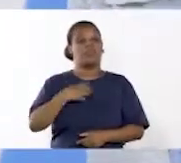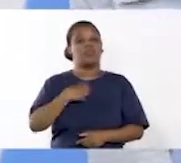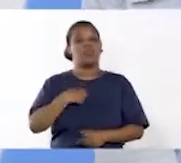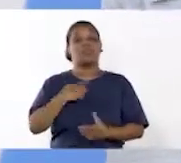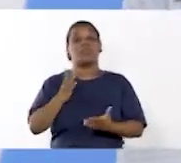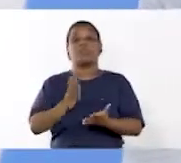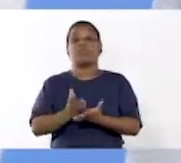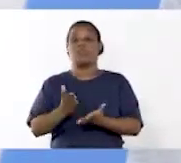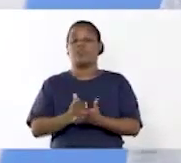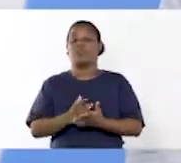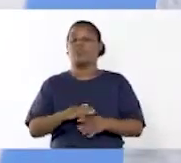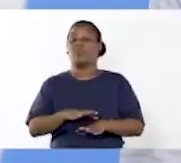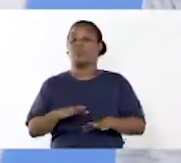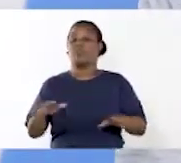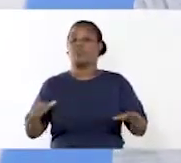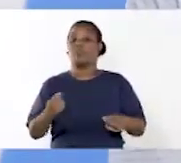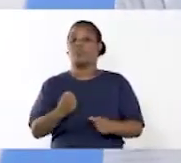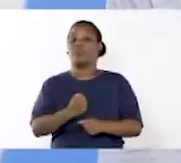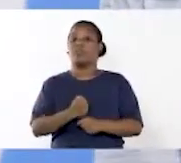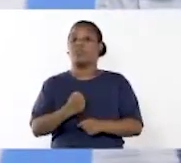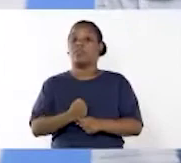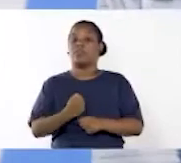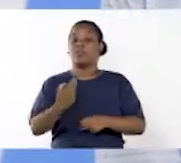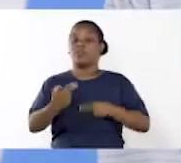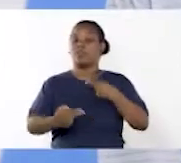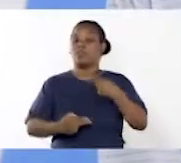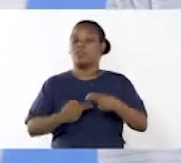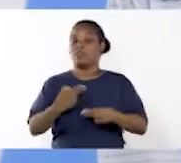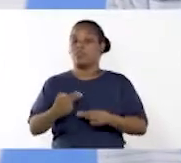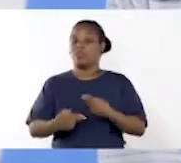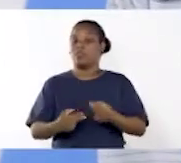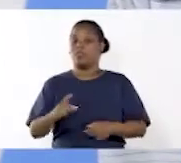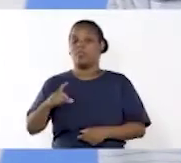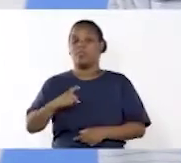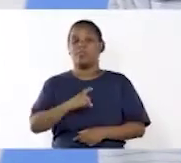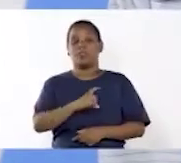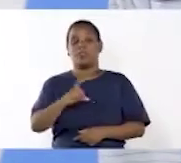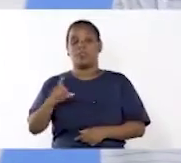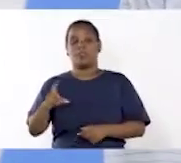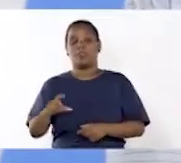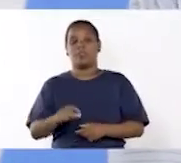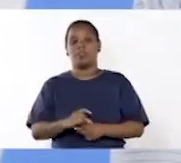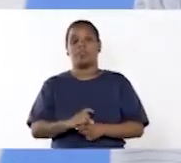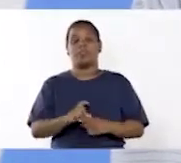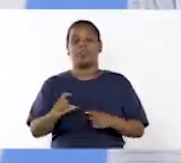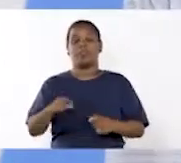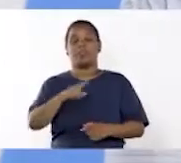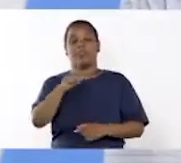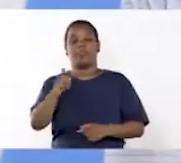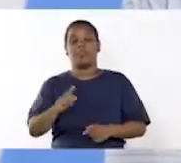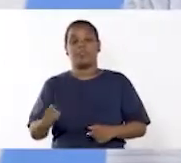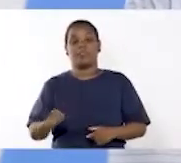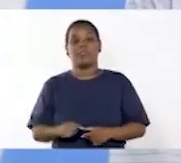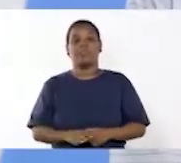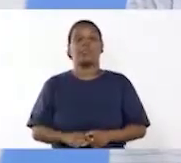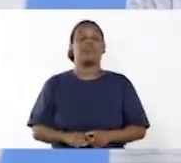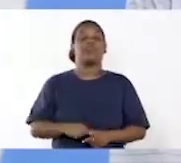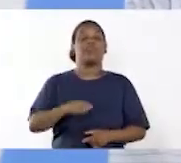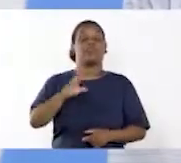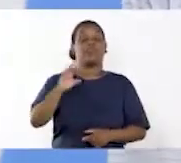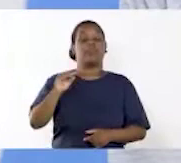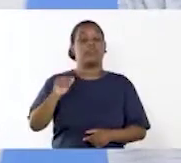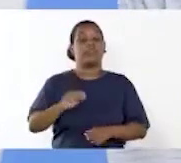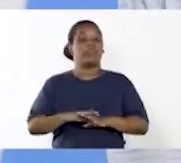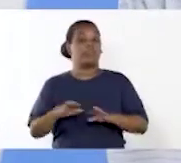estudiantes que están trabajando, que están haciendo. En las escuelas nos han estado preguntando, nos han estado diciendo, ya hice